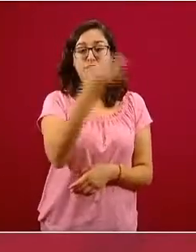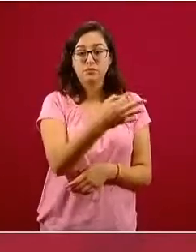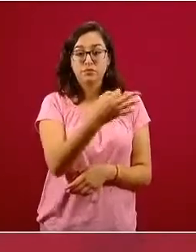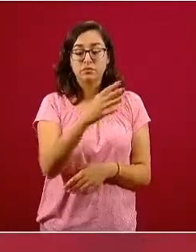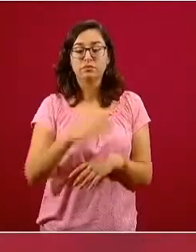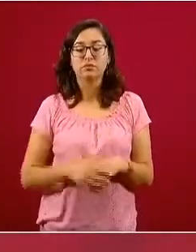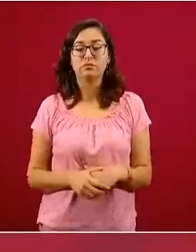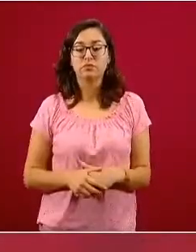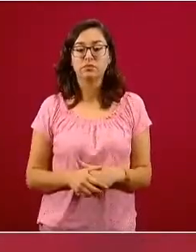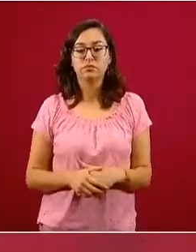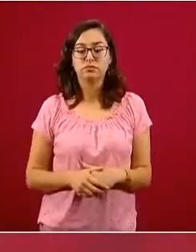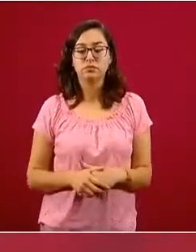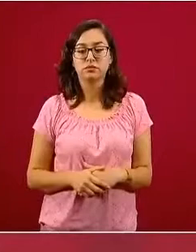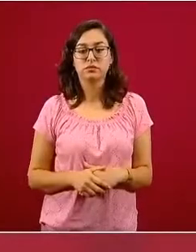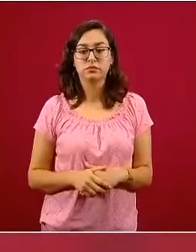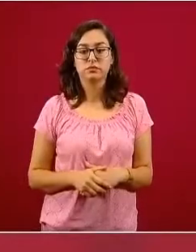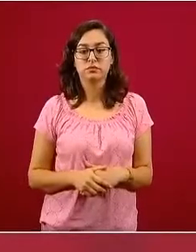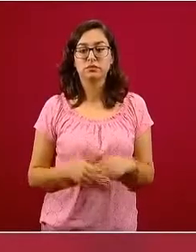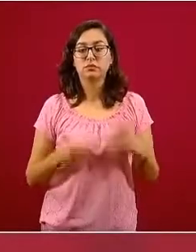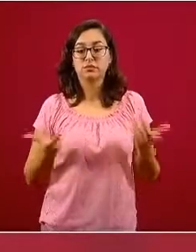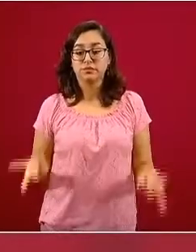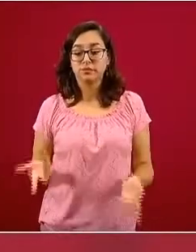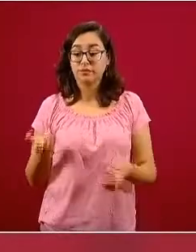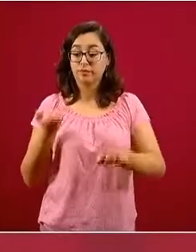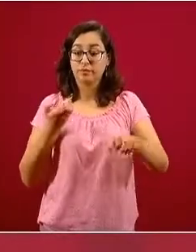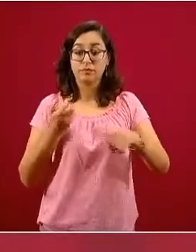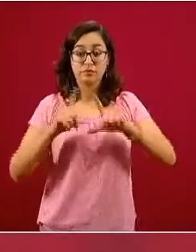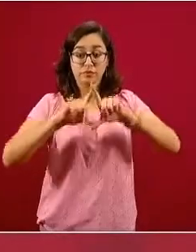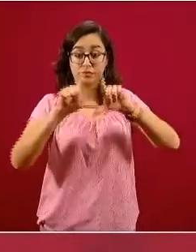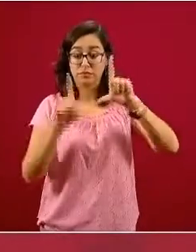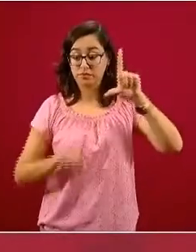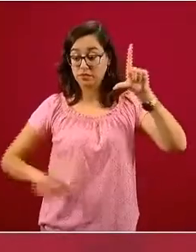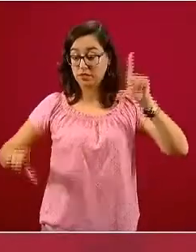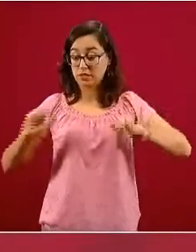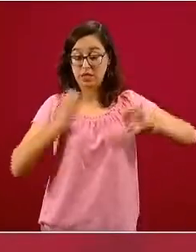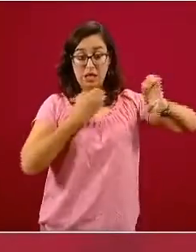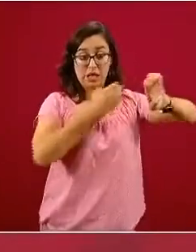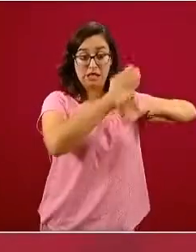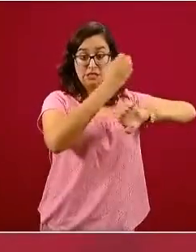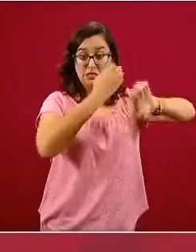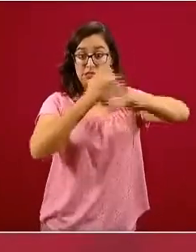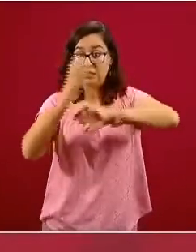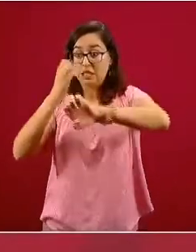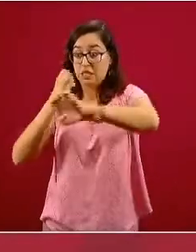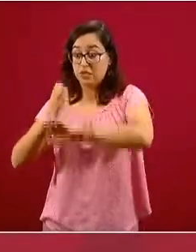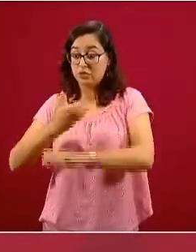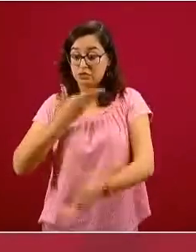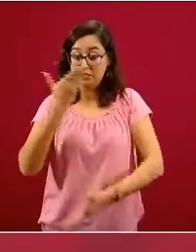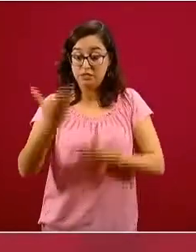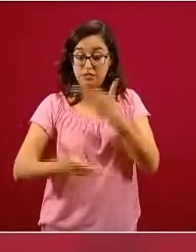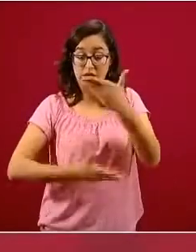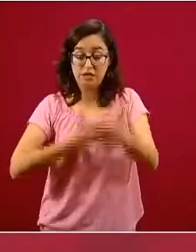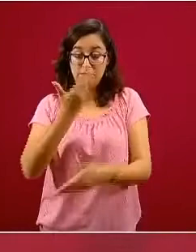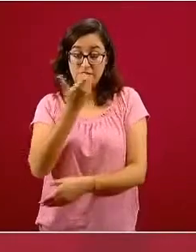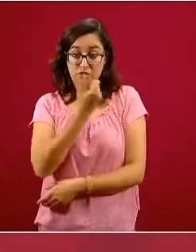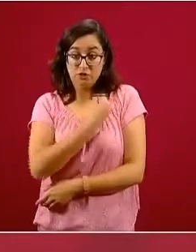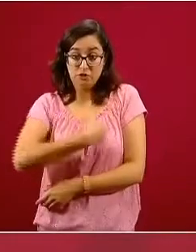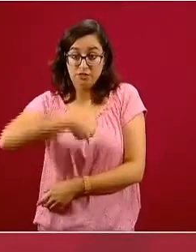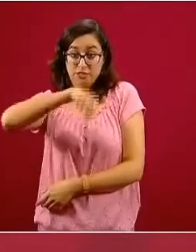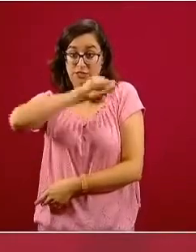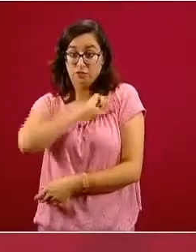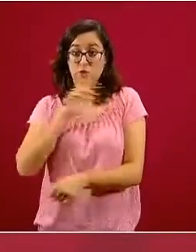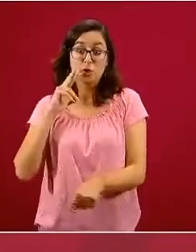claro, los servicios estatales de todas las entidades federativas dependen del gobierno de la entidad